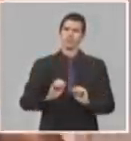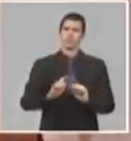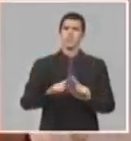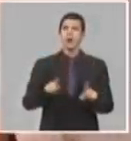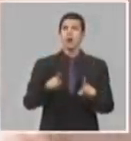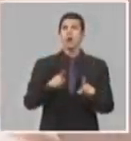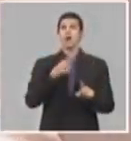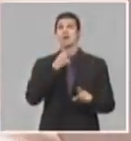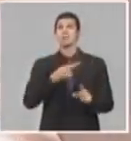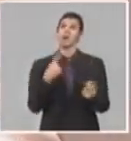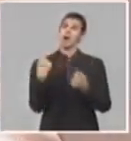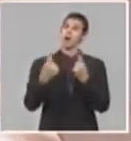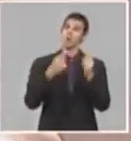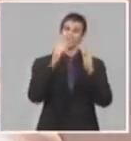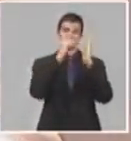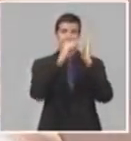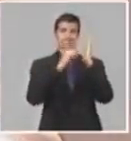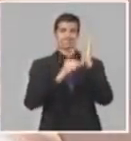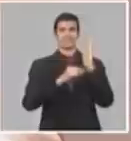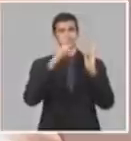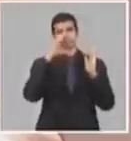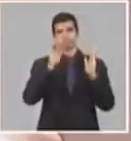muy amplio, lo podrán